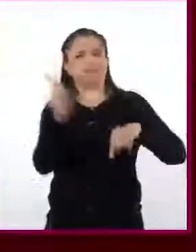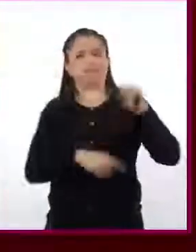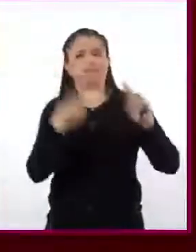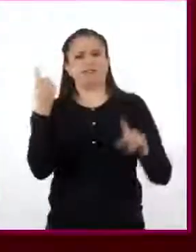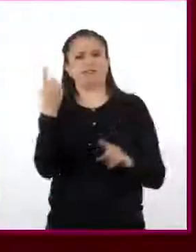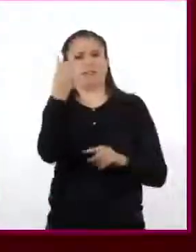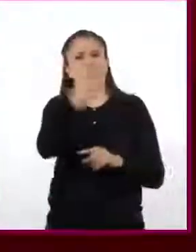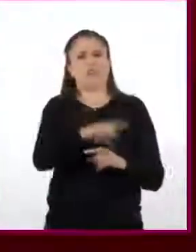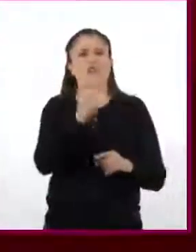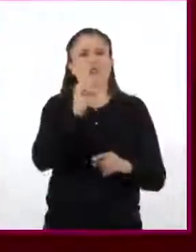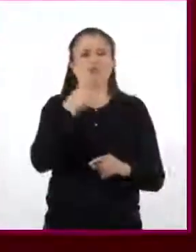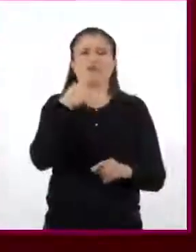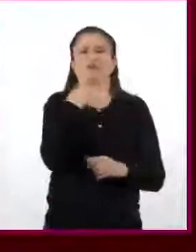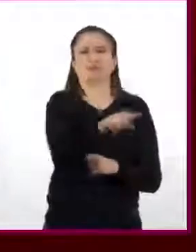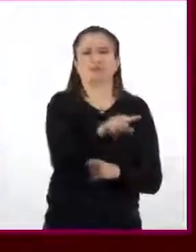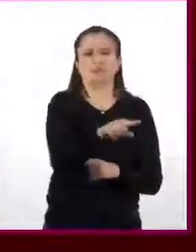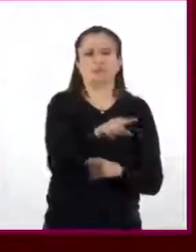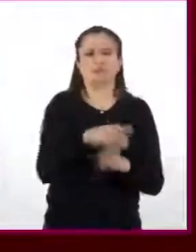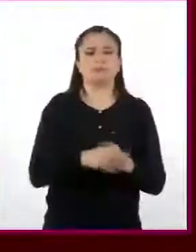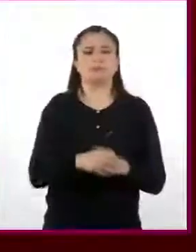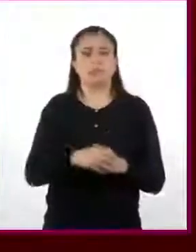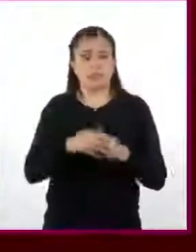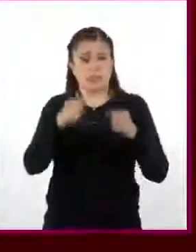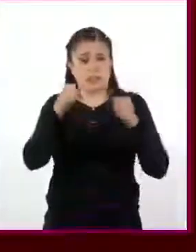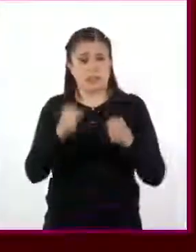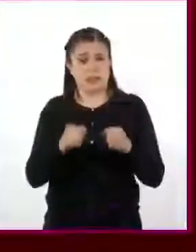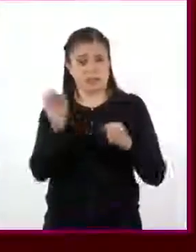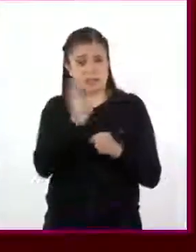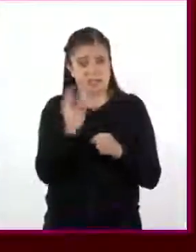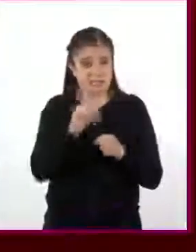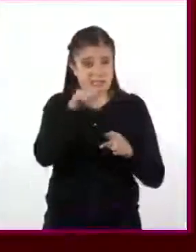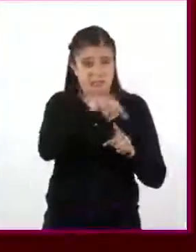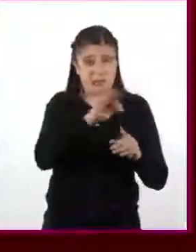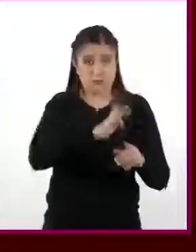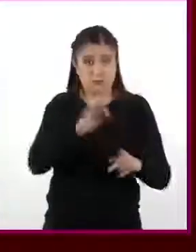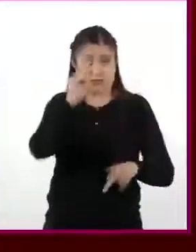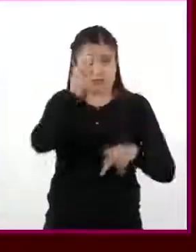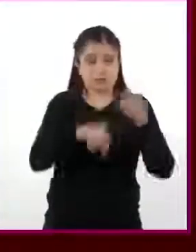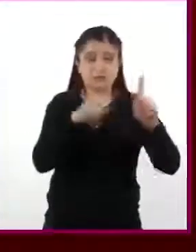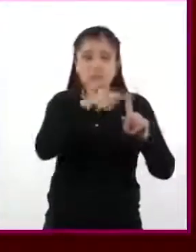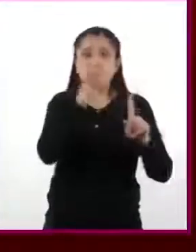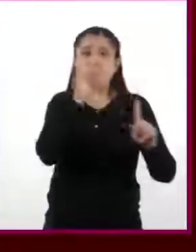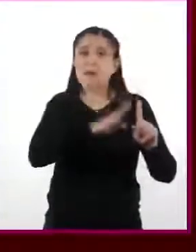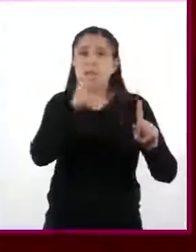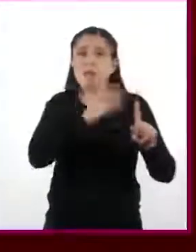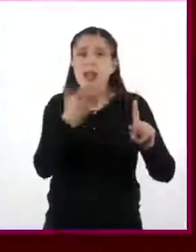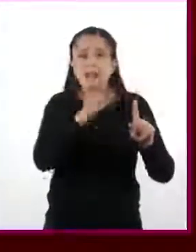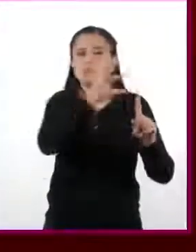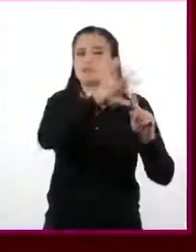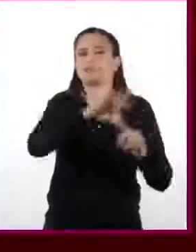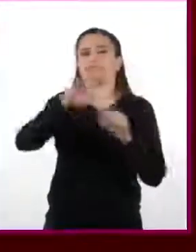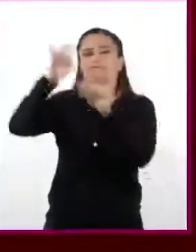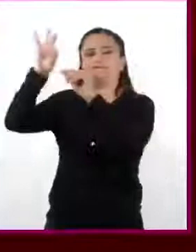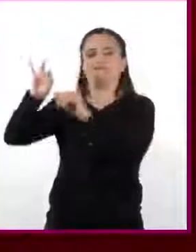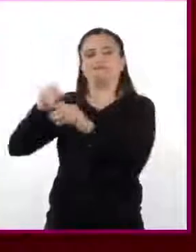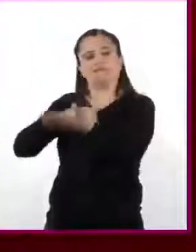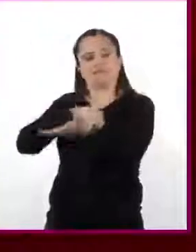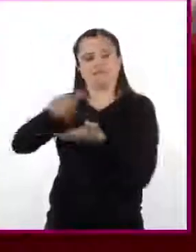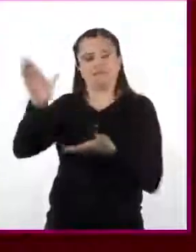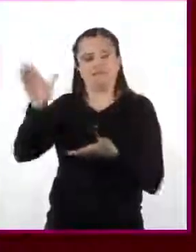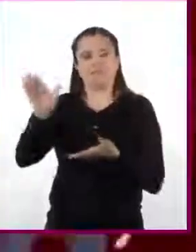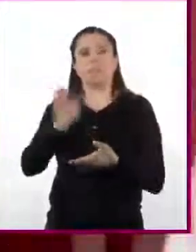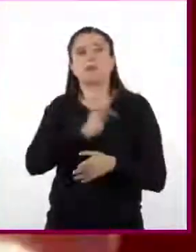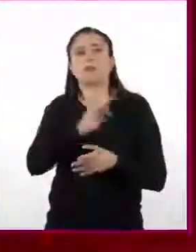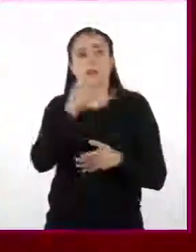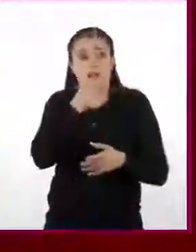mandato o de reclamación, que asegura la posibilidad de interrumpir el mandato otorgado a un representante político, aunque